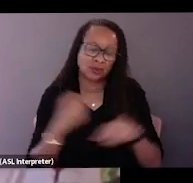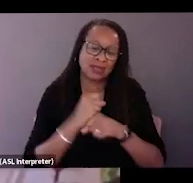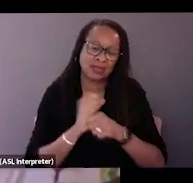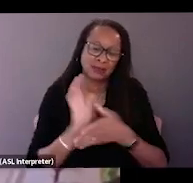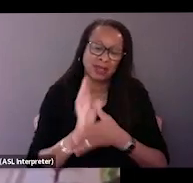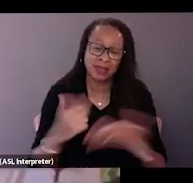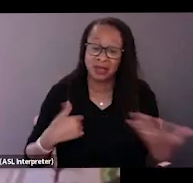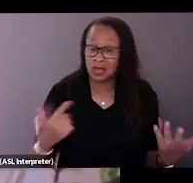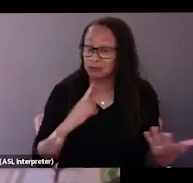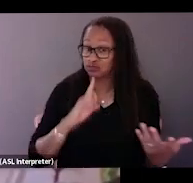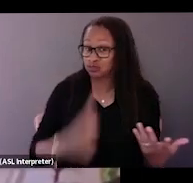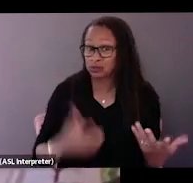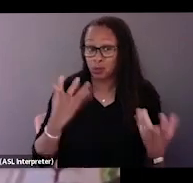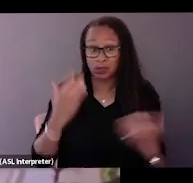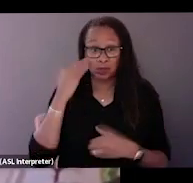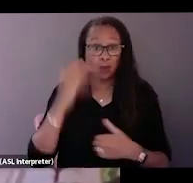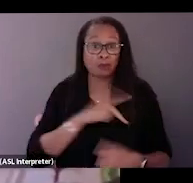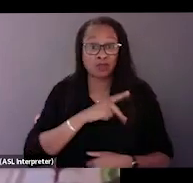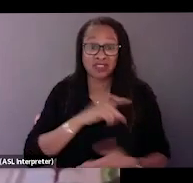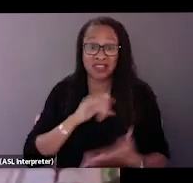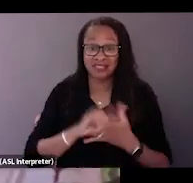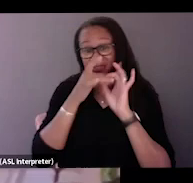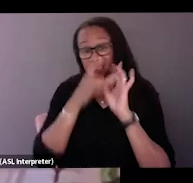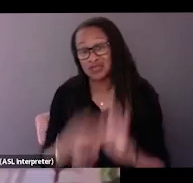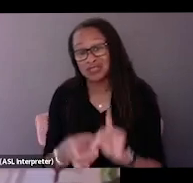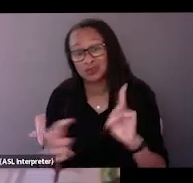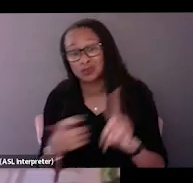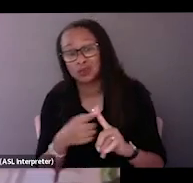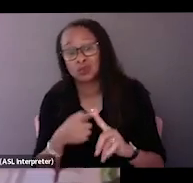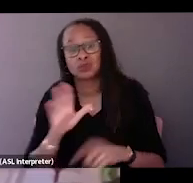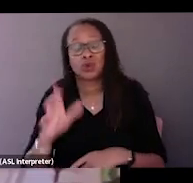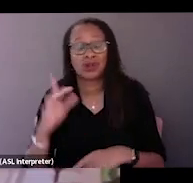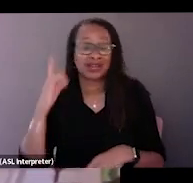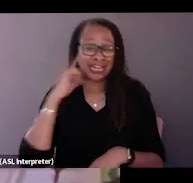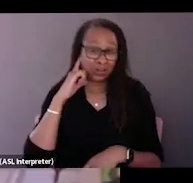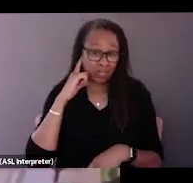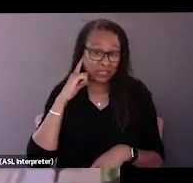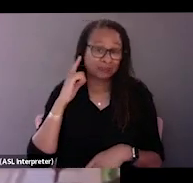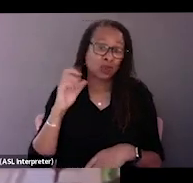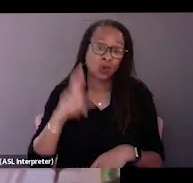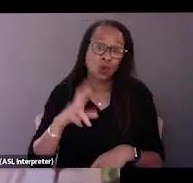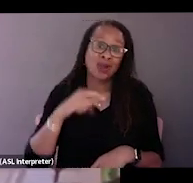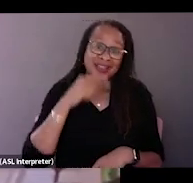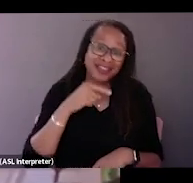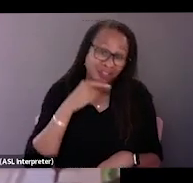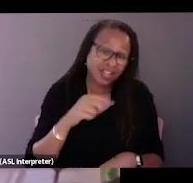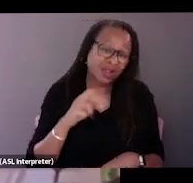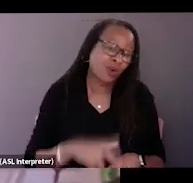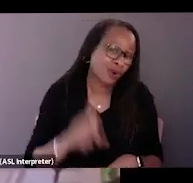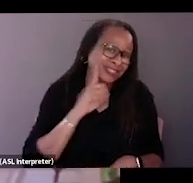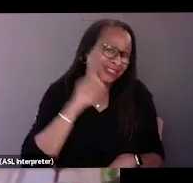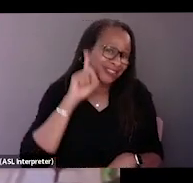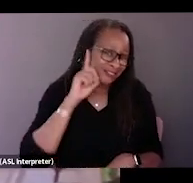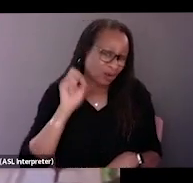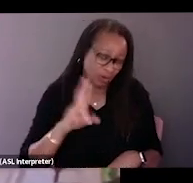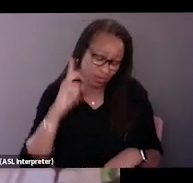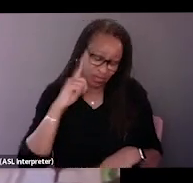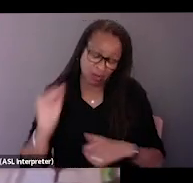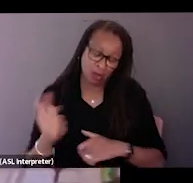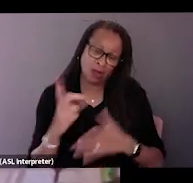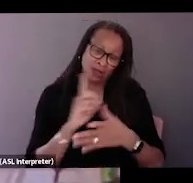just curious personally, like, is that related to your hearing, or do you think of that as like all filmmakers?